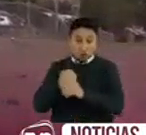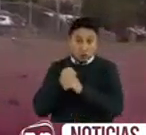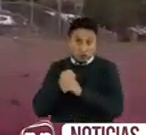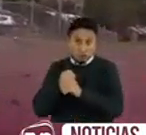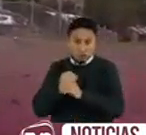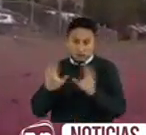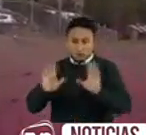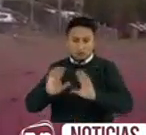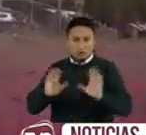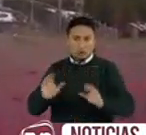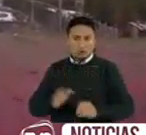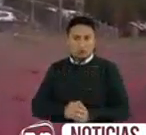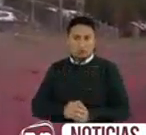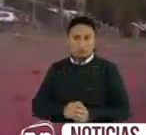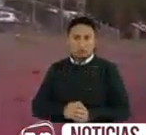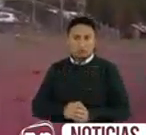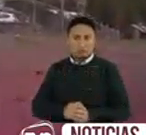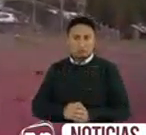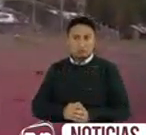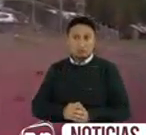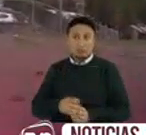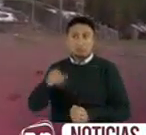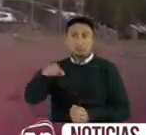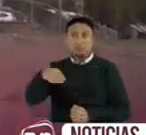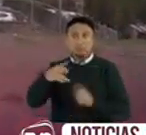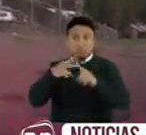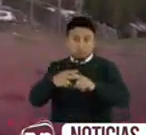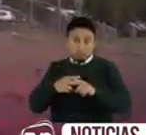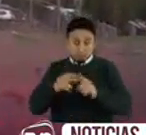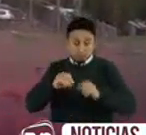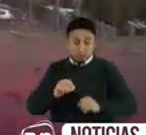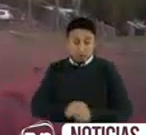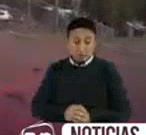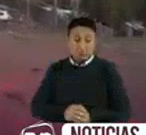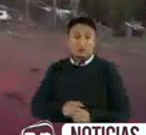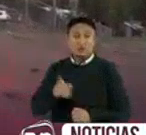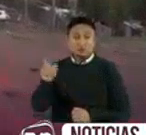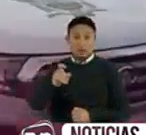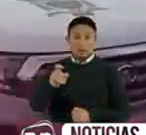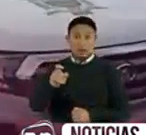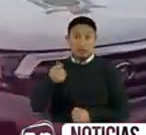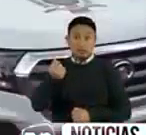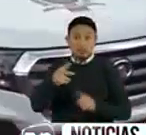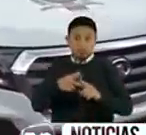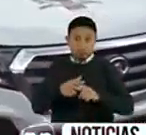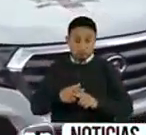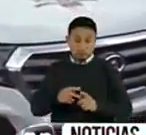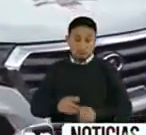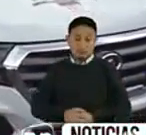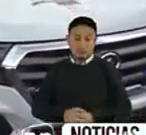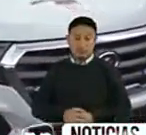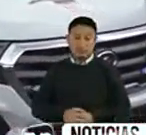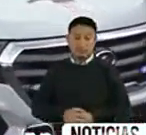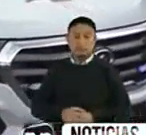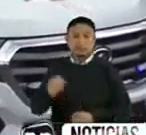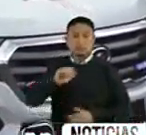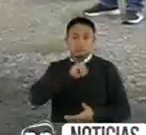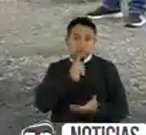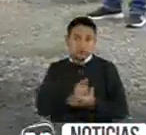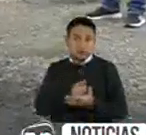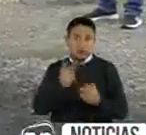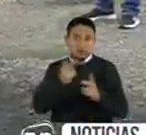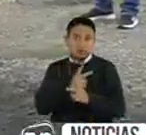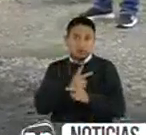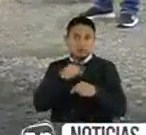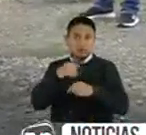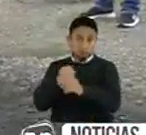nadie a prestarle. Más bien lo buscan para que le presten, el que necesita. Pero es un delito. Es un delito, sí, pero tampoco es